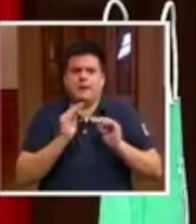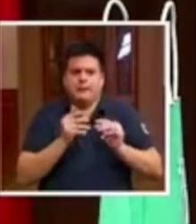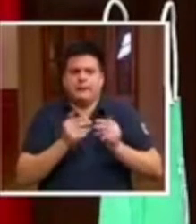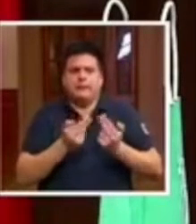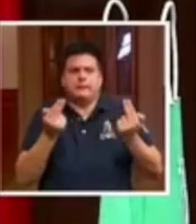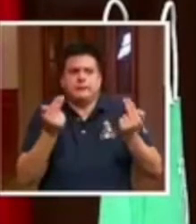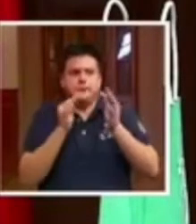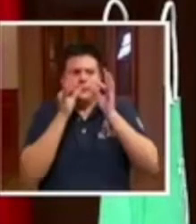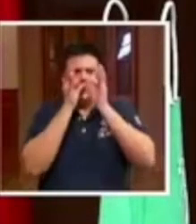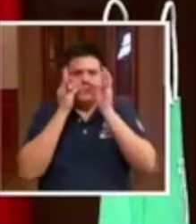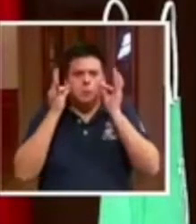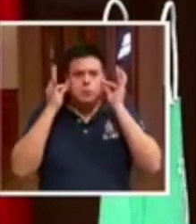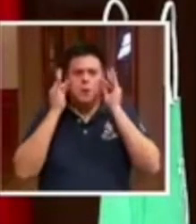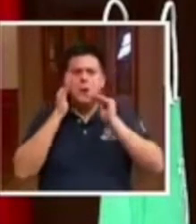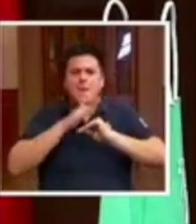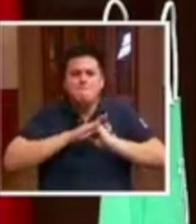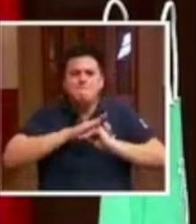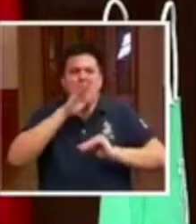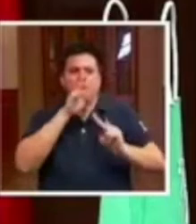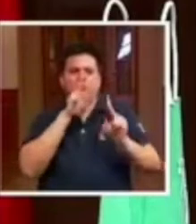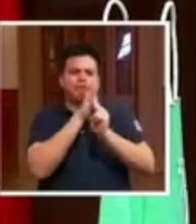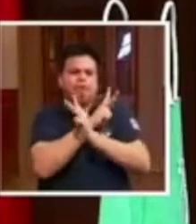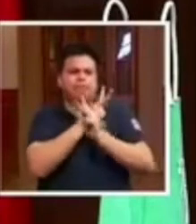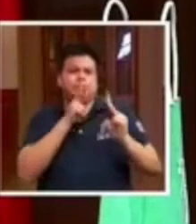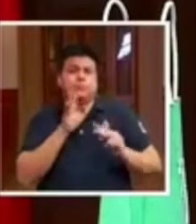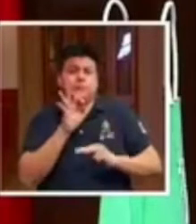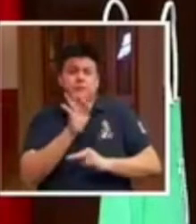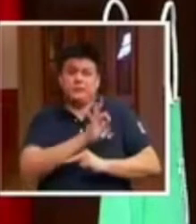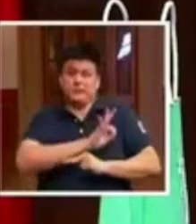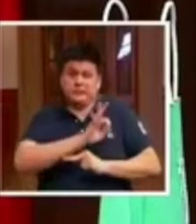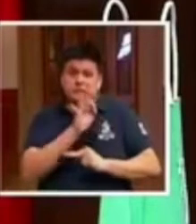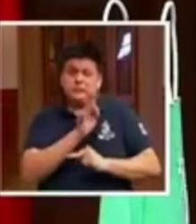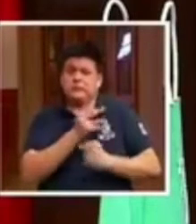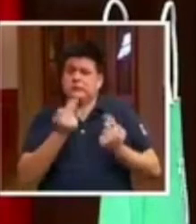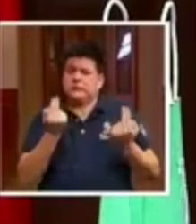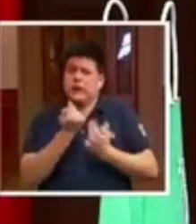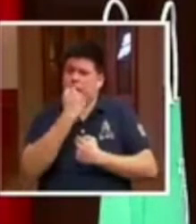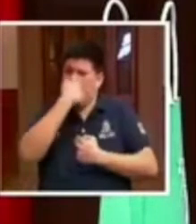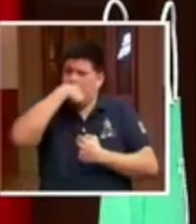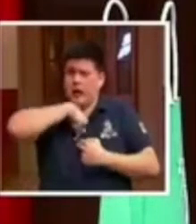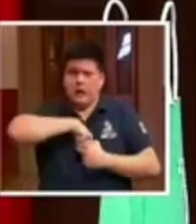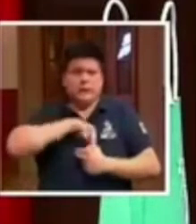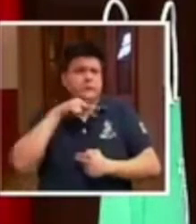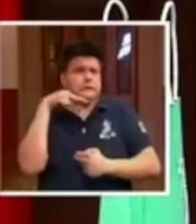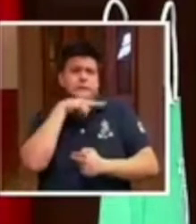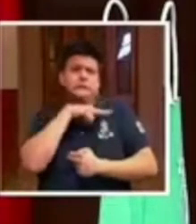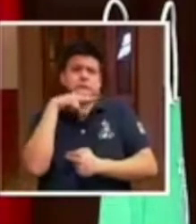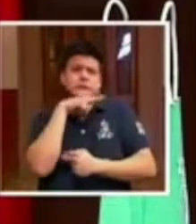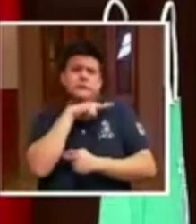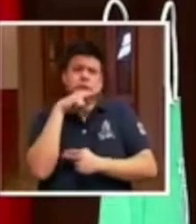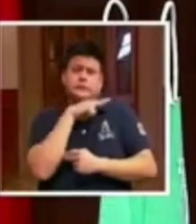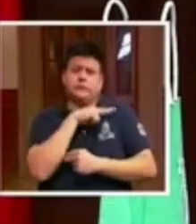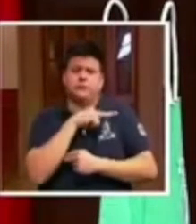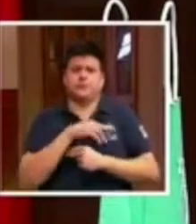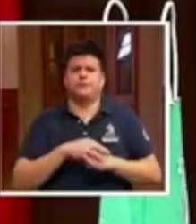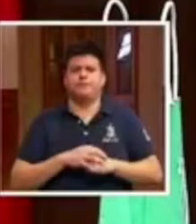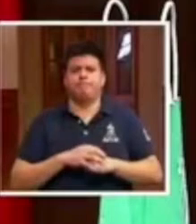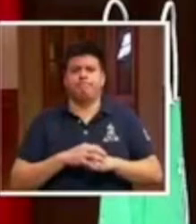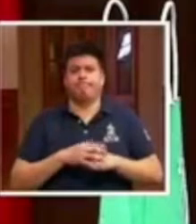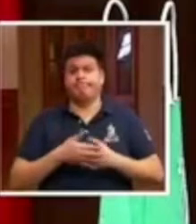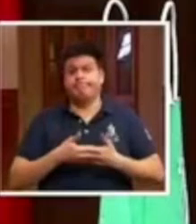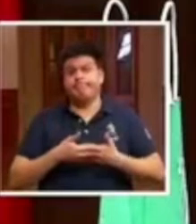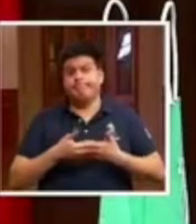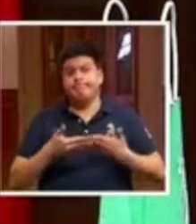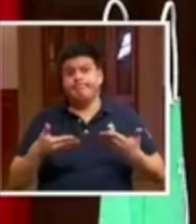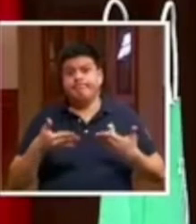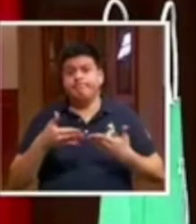de oxígeno y que seguramente van a incubarse de manera muy rápida por eso es que